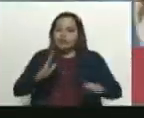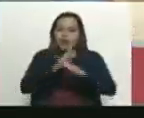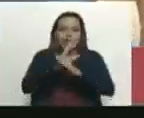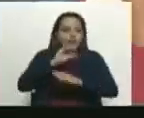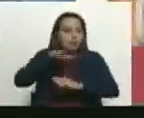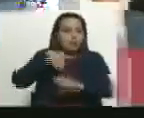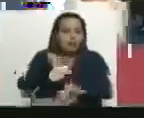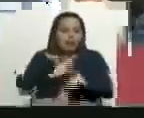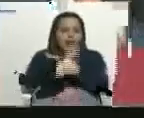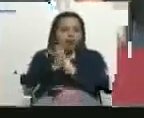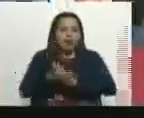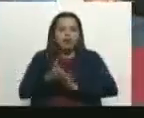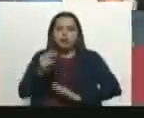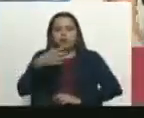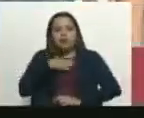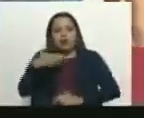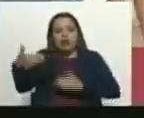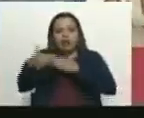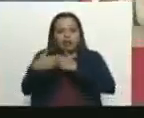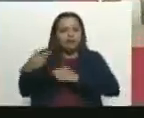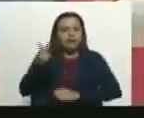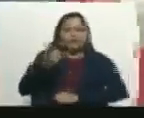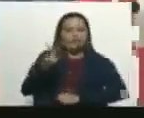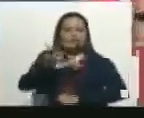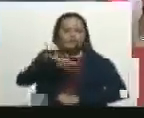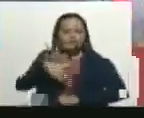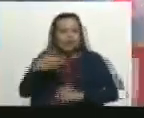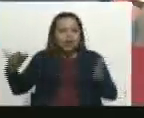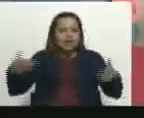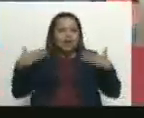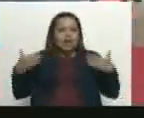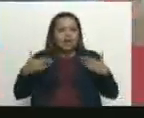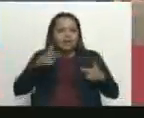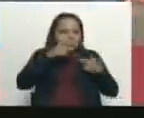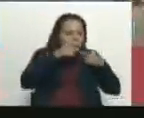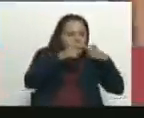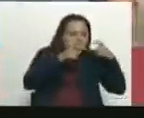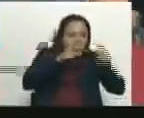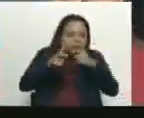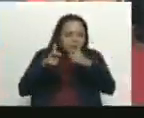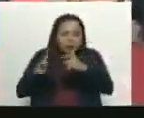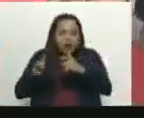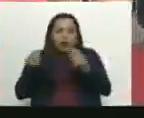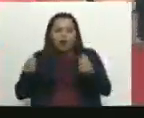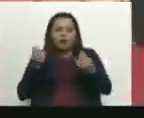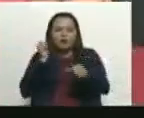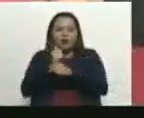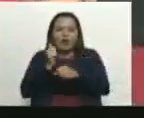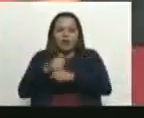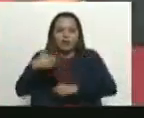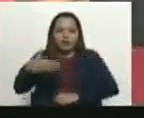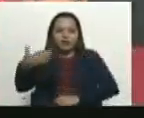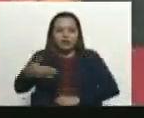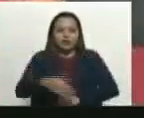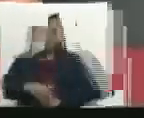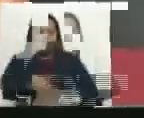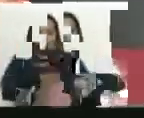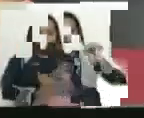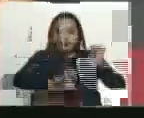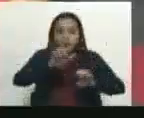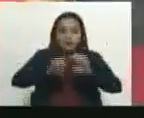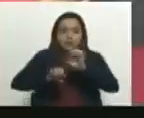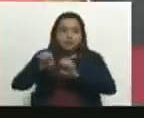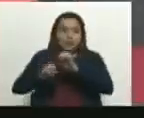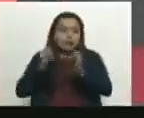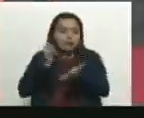y no ha podido con Venezuela. Y nosotros con mucha alegría, inspeccionando como estaremos haciendo, evaluaciones y